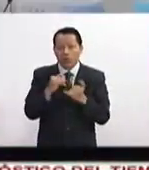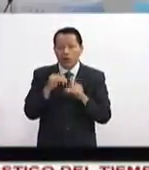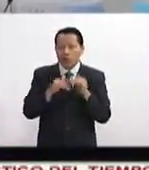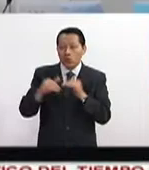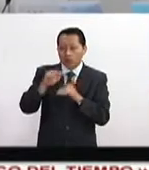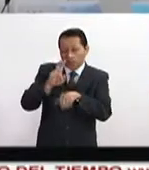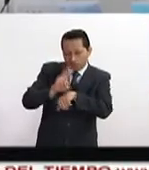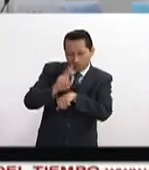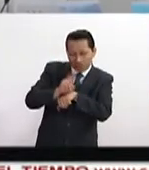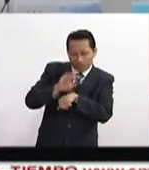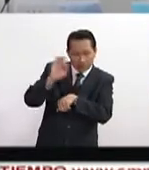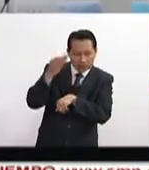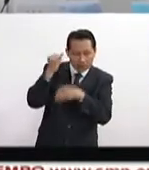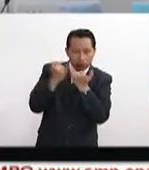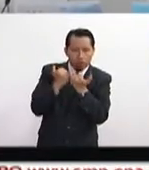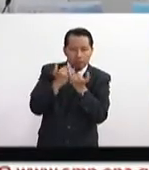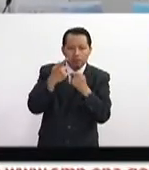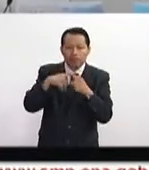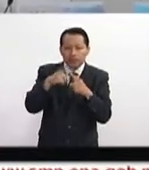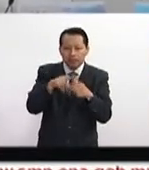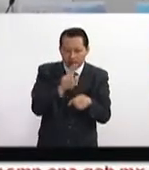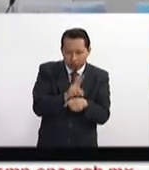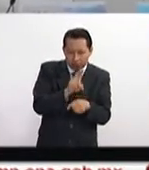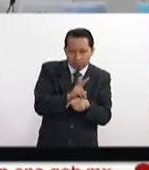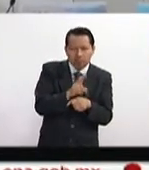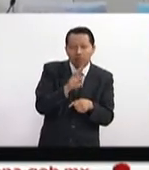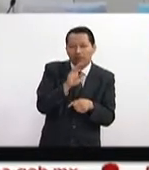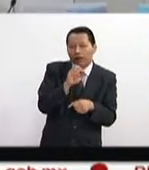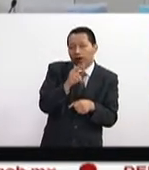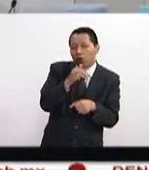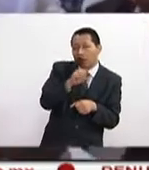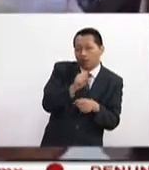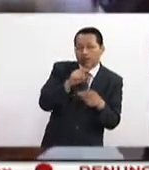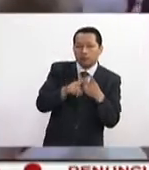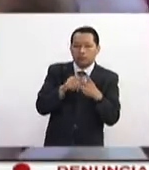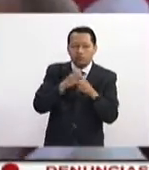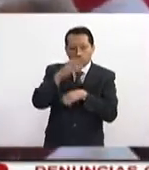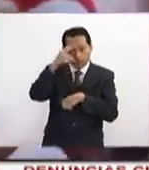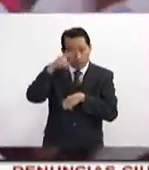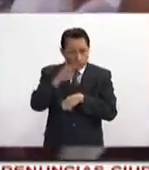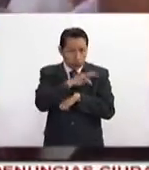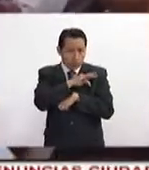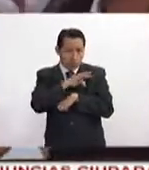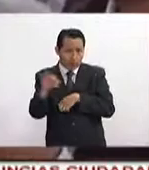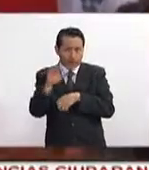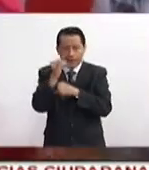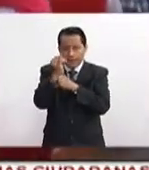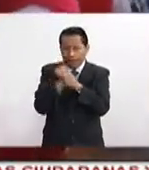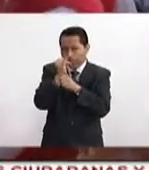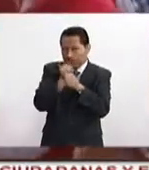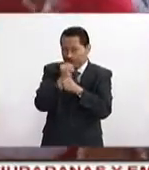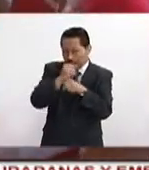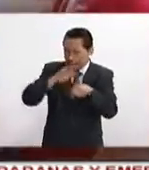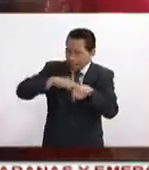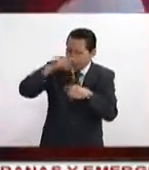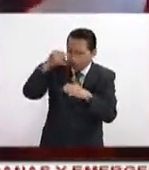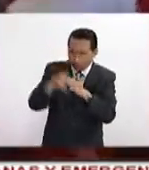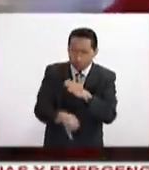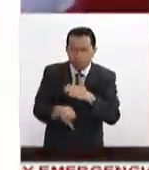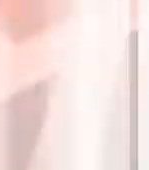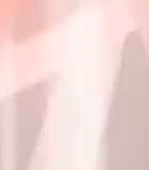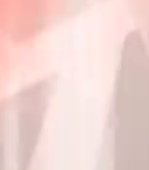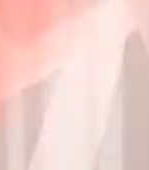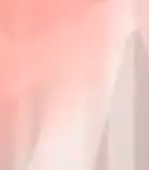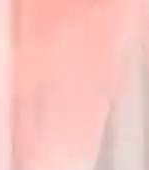de la Federación y a las Contralorías Internas de Banobras y del Estado de México para que se realice una investigación más profunda.